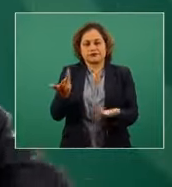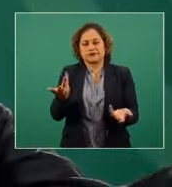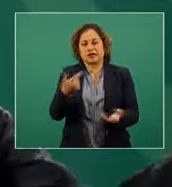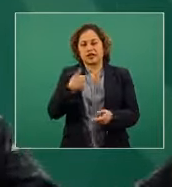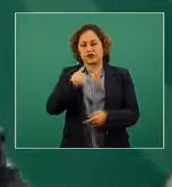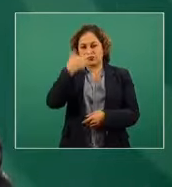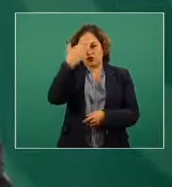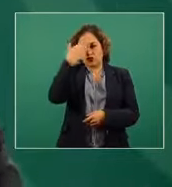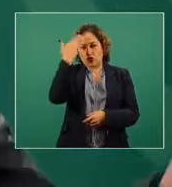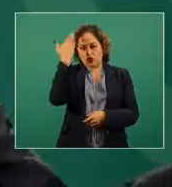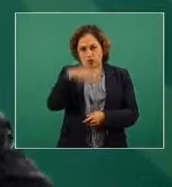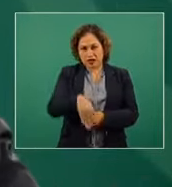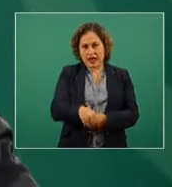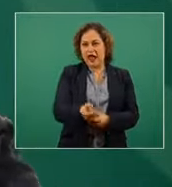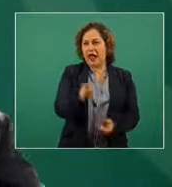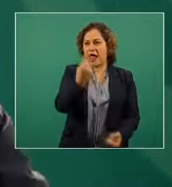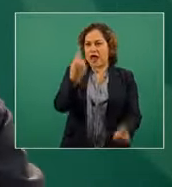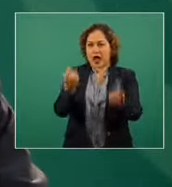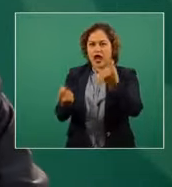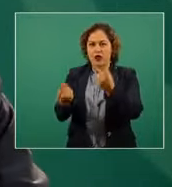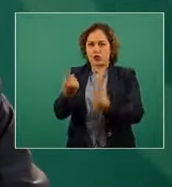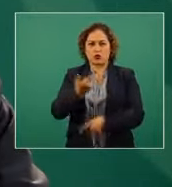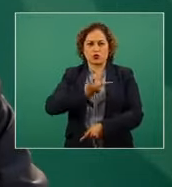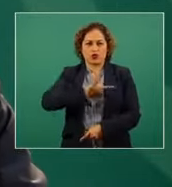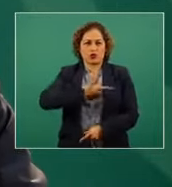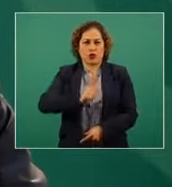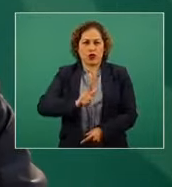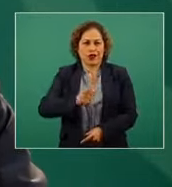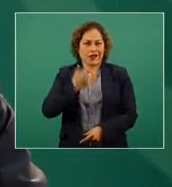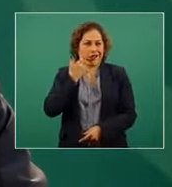porque pues ellos mandaban,